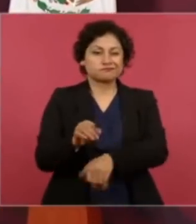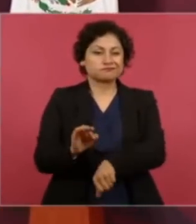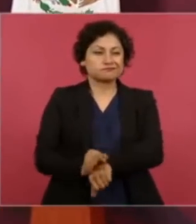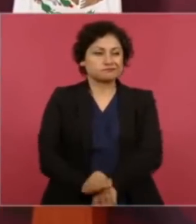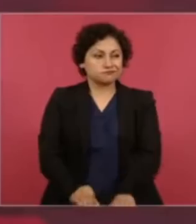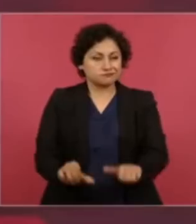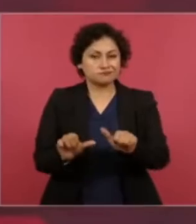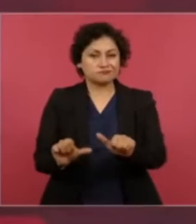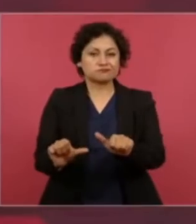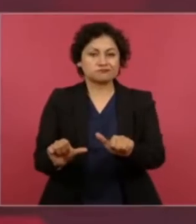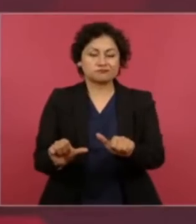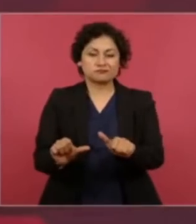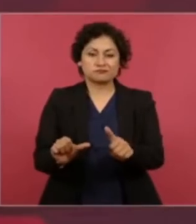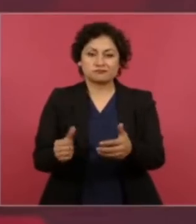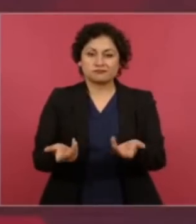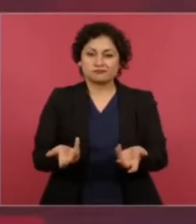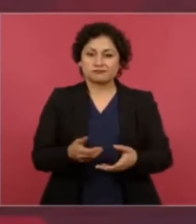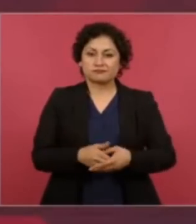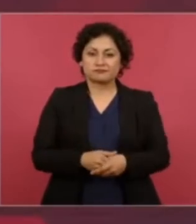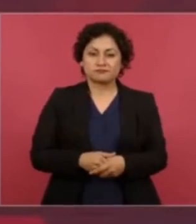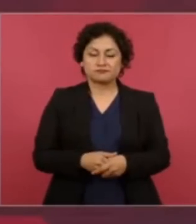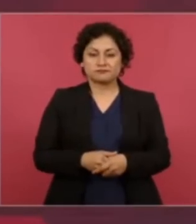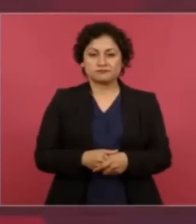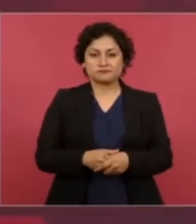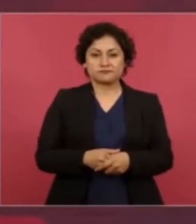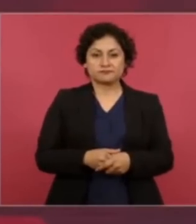y se han dedicado